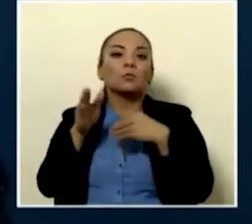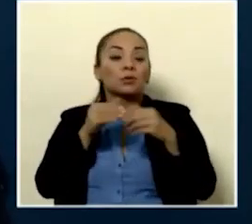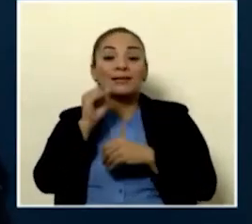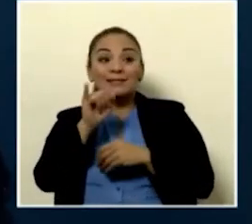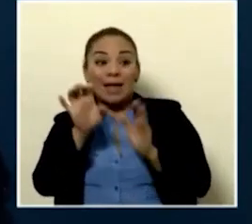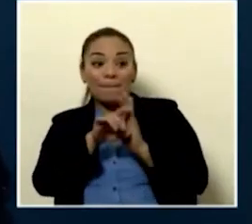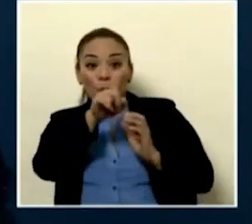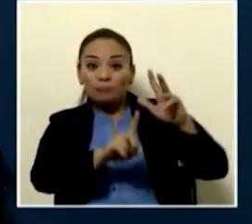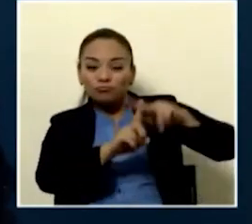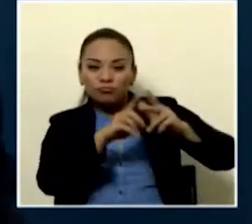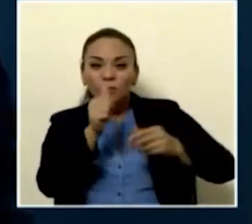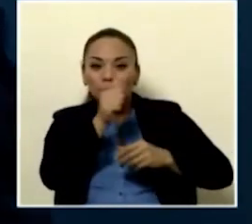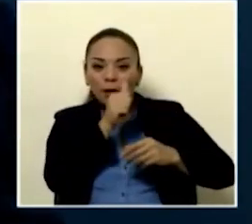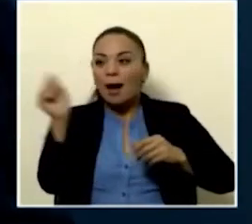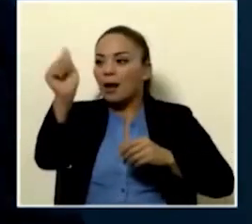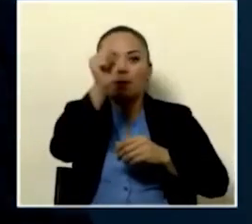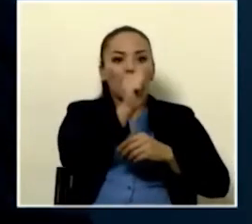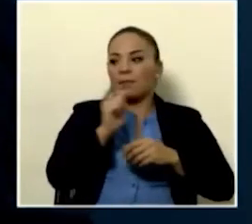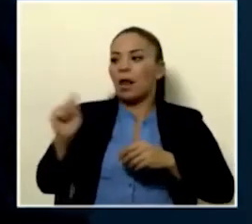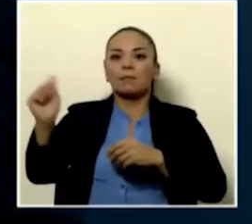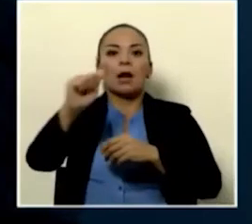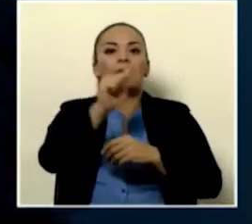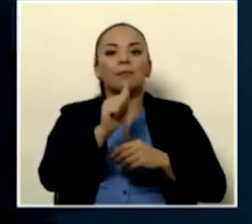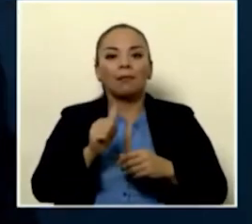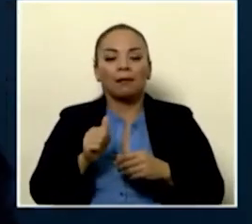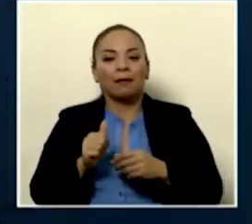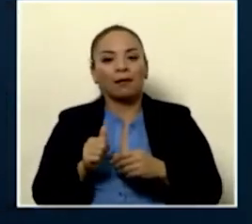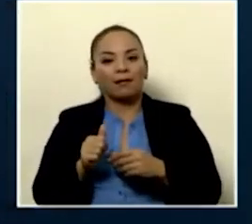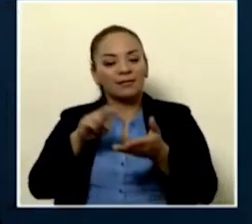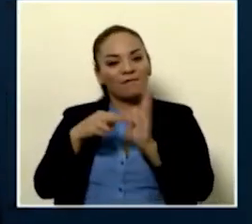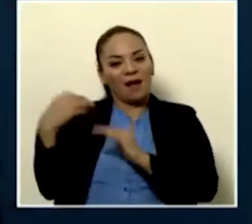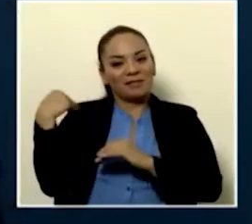haber alarmas brincando en muchos lugares.